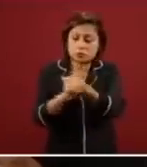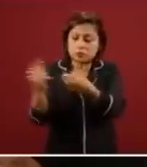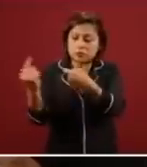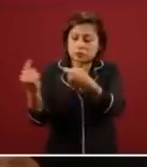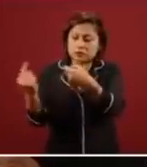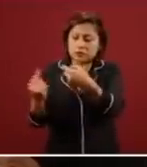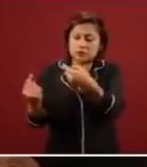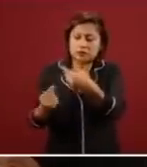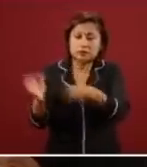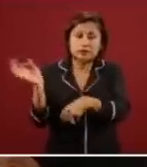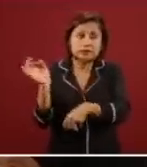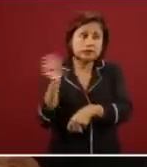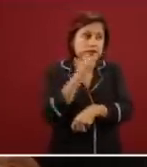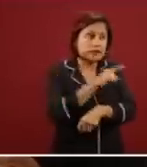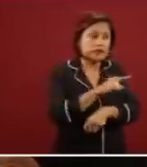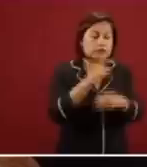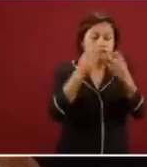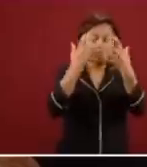y empresas legales que